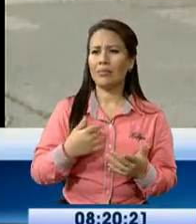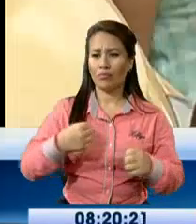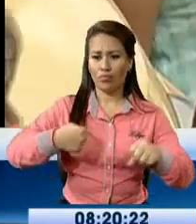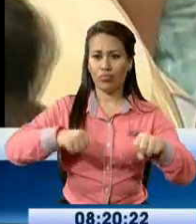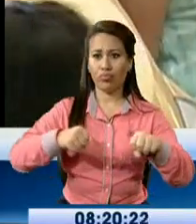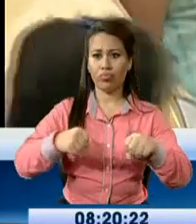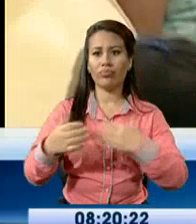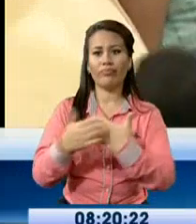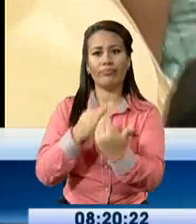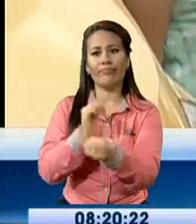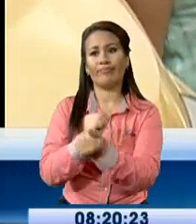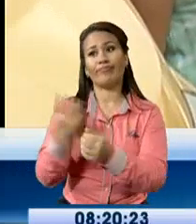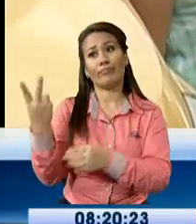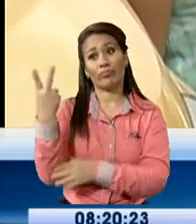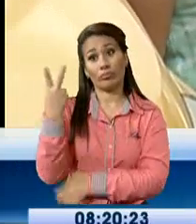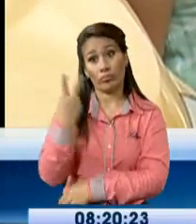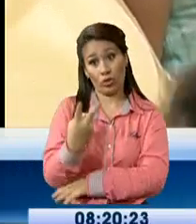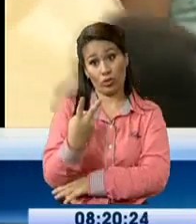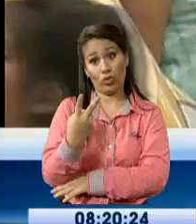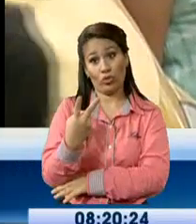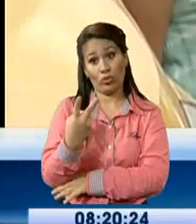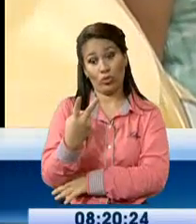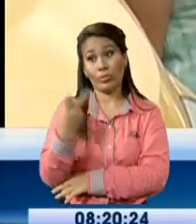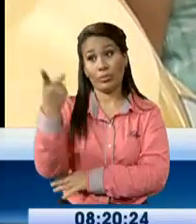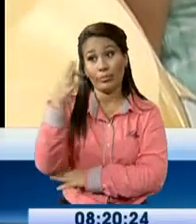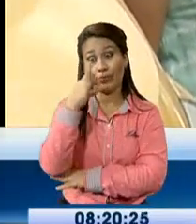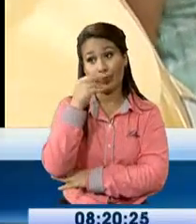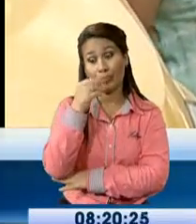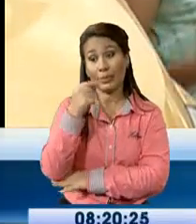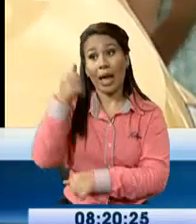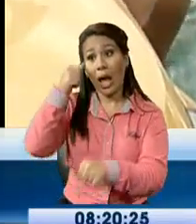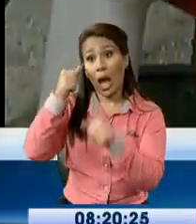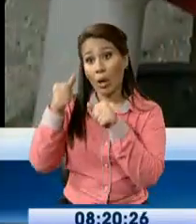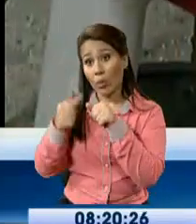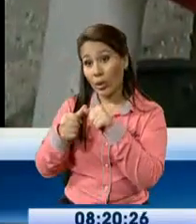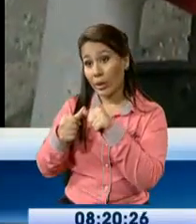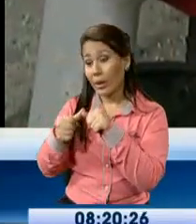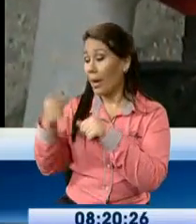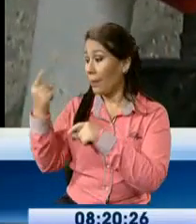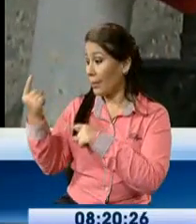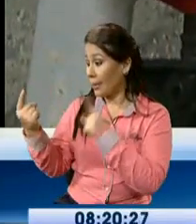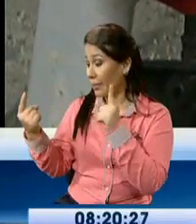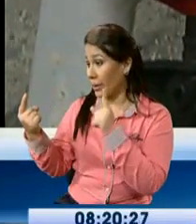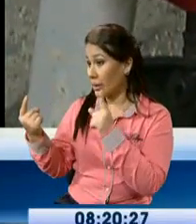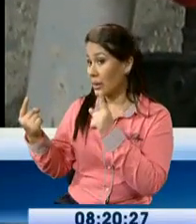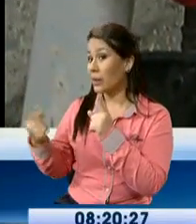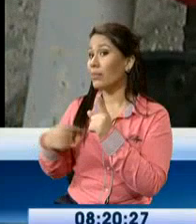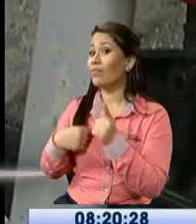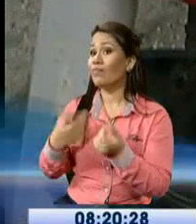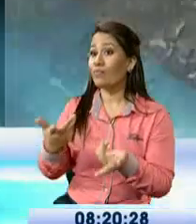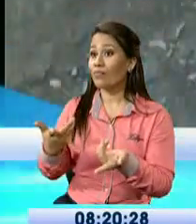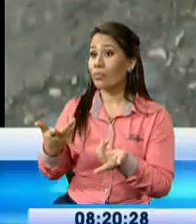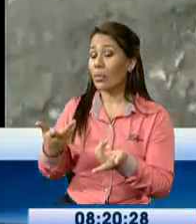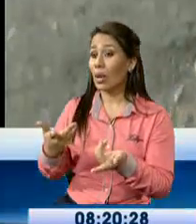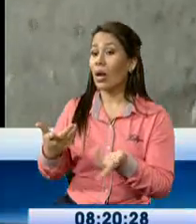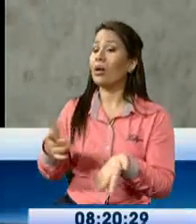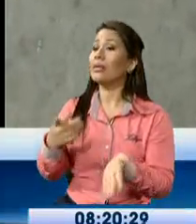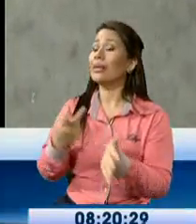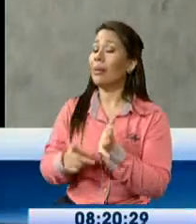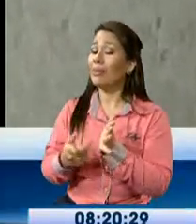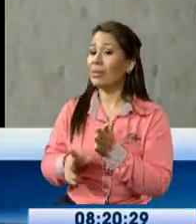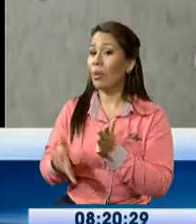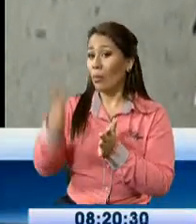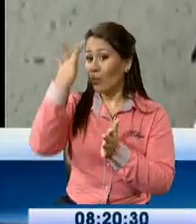conductores. Mientras los agentes civiles de tránsito trabajaban en establecer las condiciones en las que pudo haberse